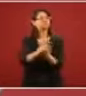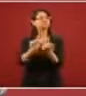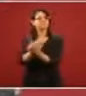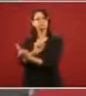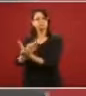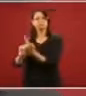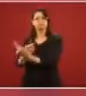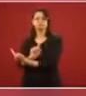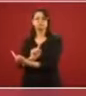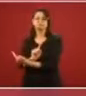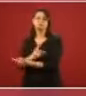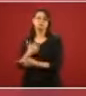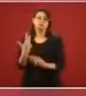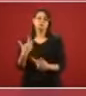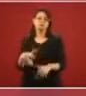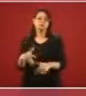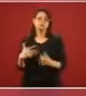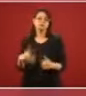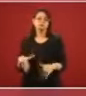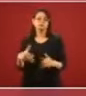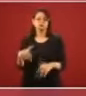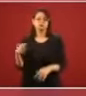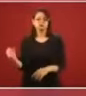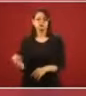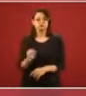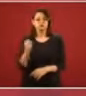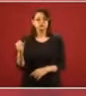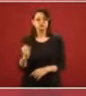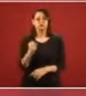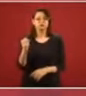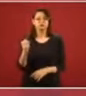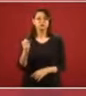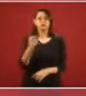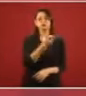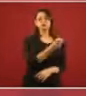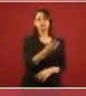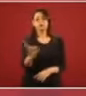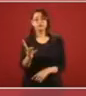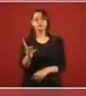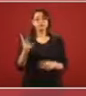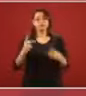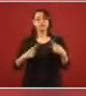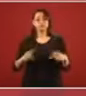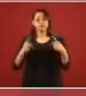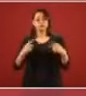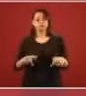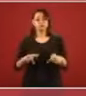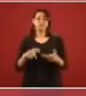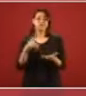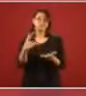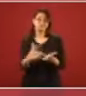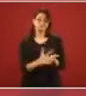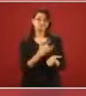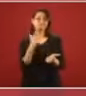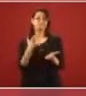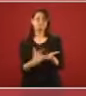y afortunadamente la gente nos apoya,